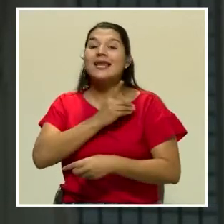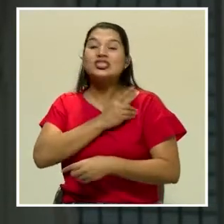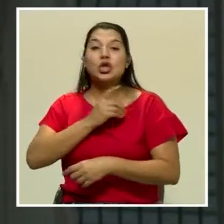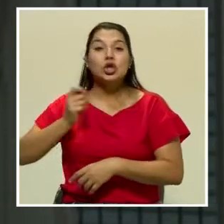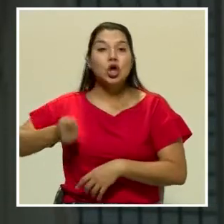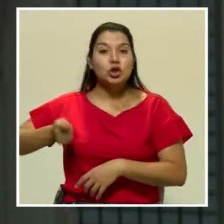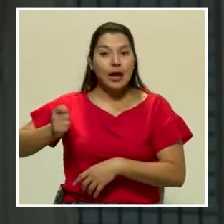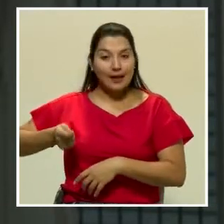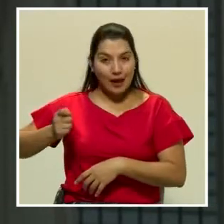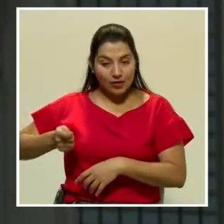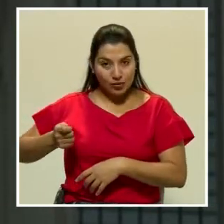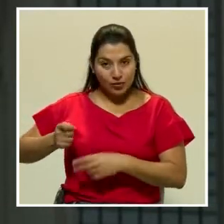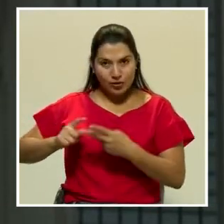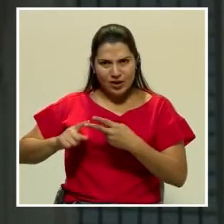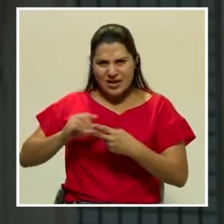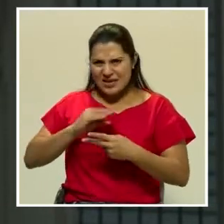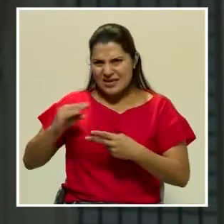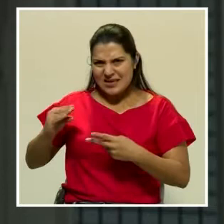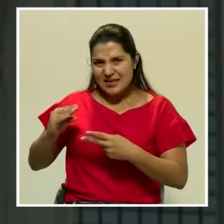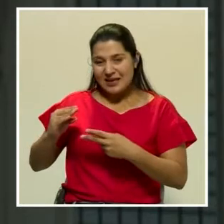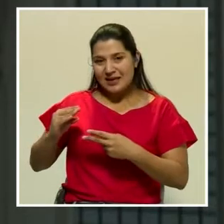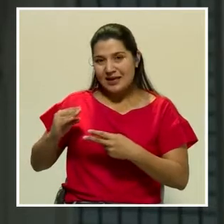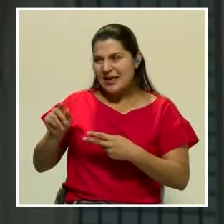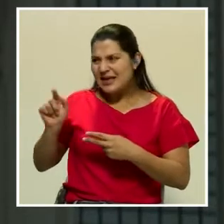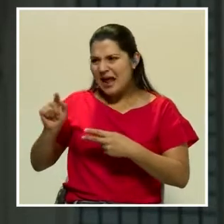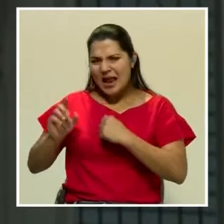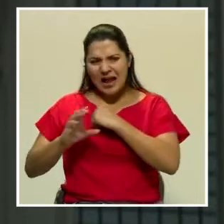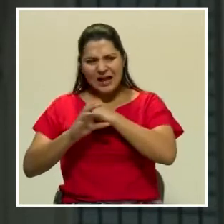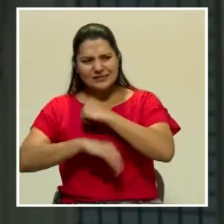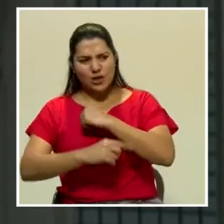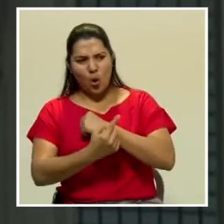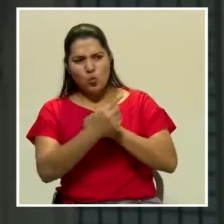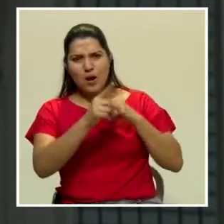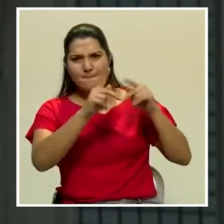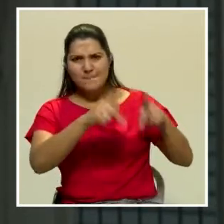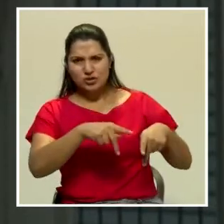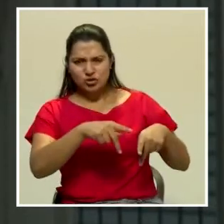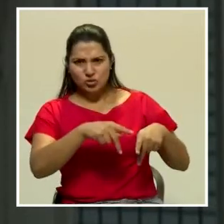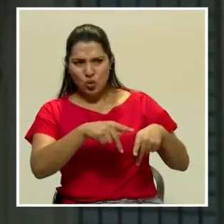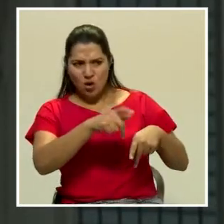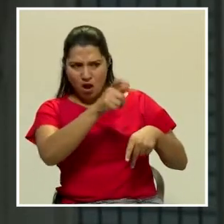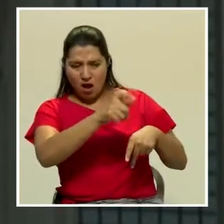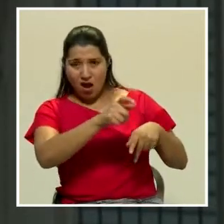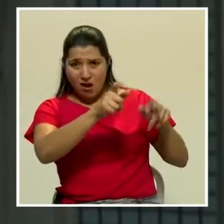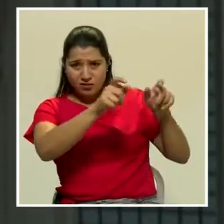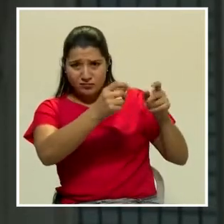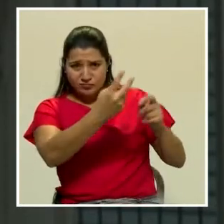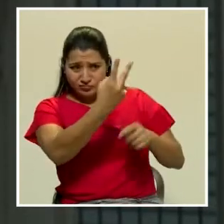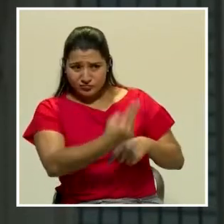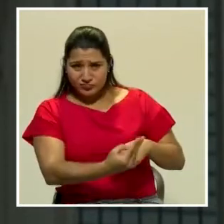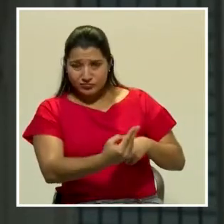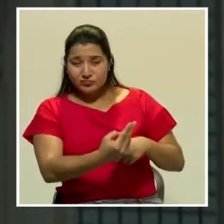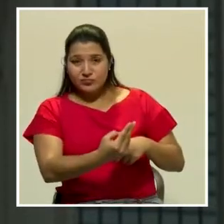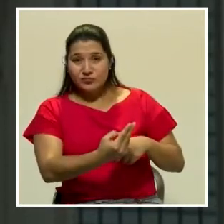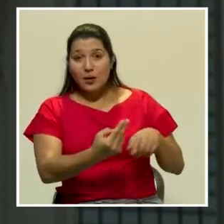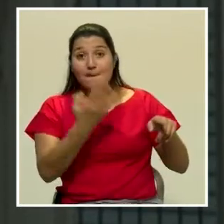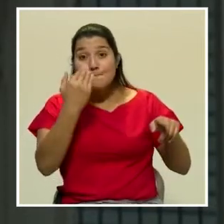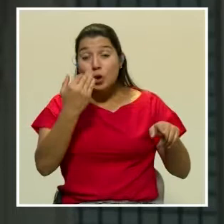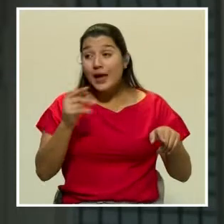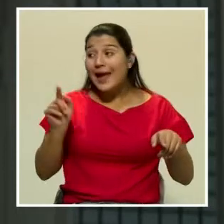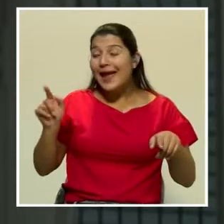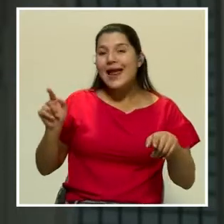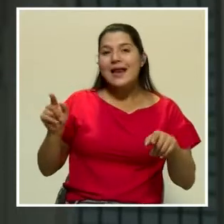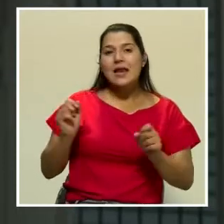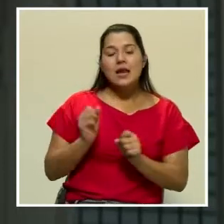y sancionando a una de estas personas que contrajeron matrimonio por haber realizado un acto antes de que se